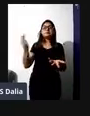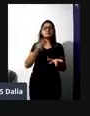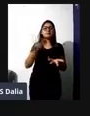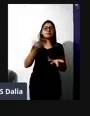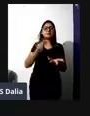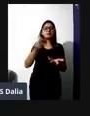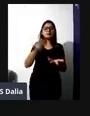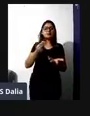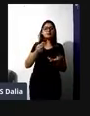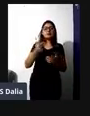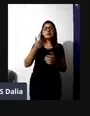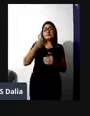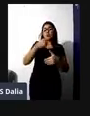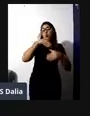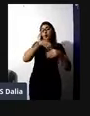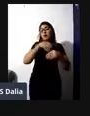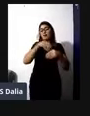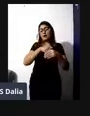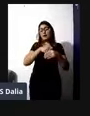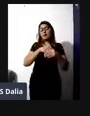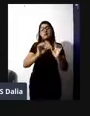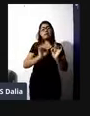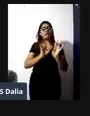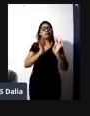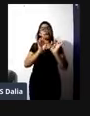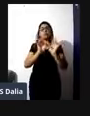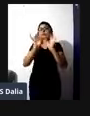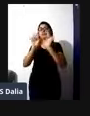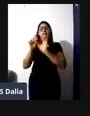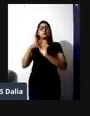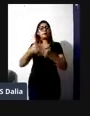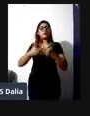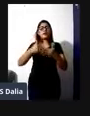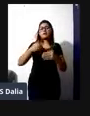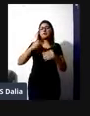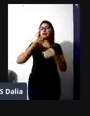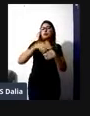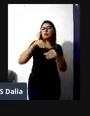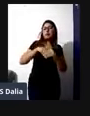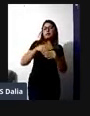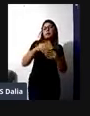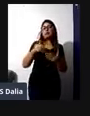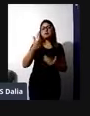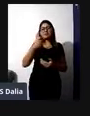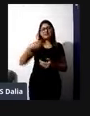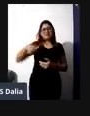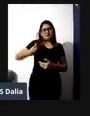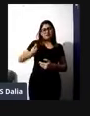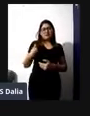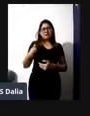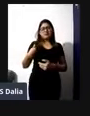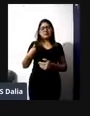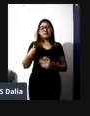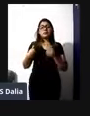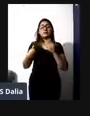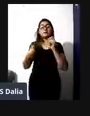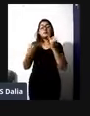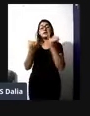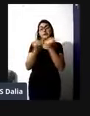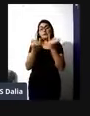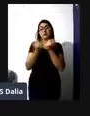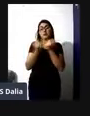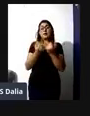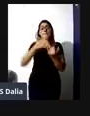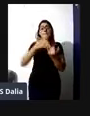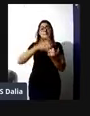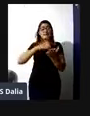mecanismo de ahorro, por ejemplo, para las contingencias, o que debo incluso cosas tan básicas como tener mis